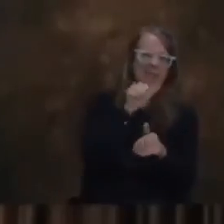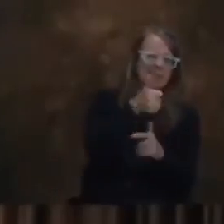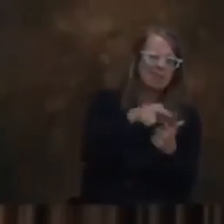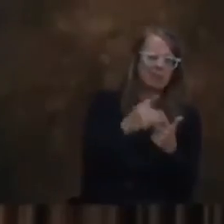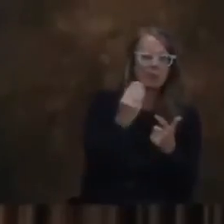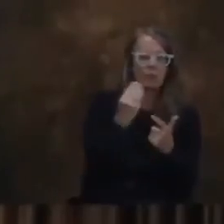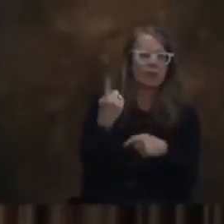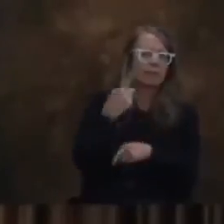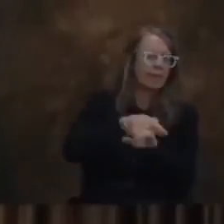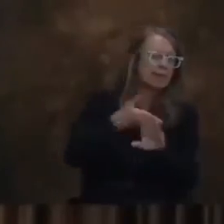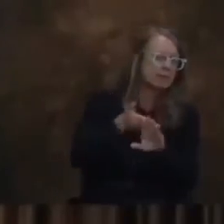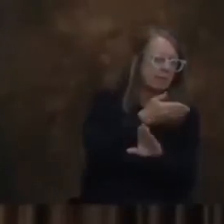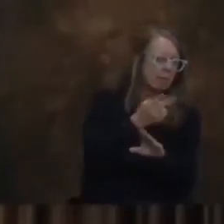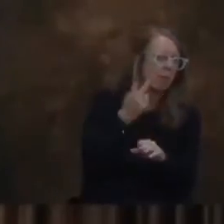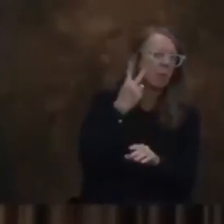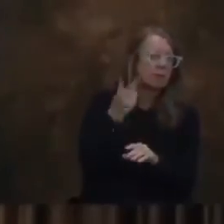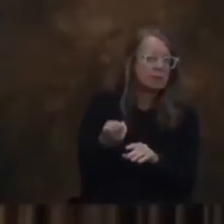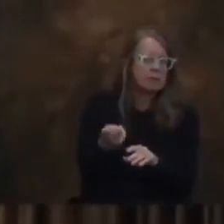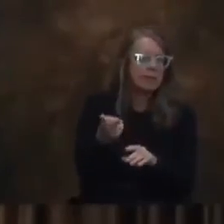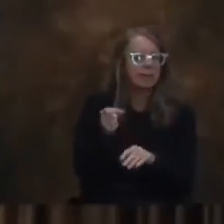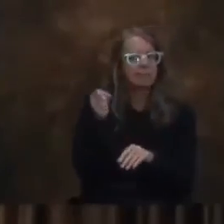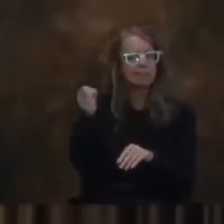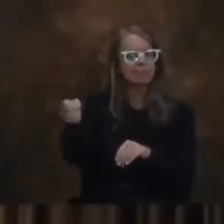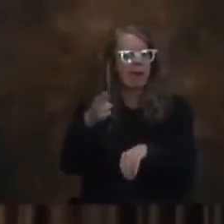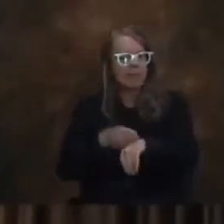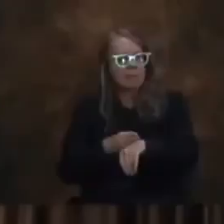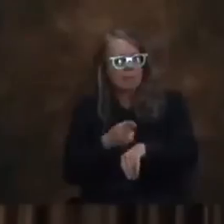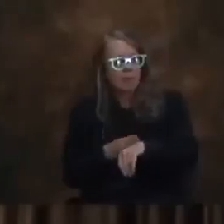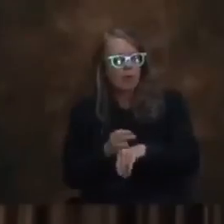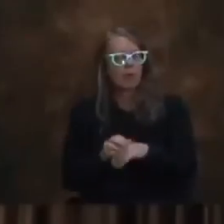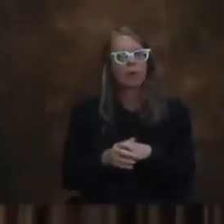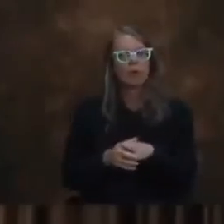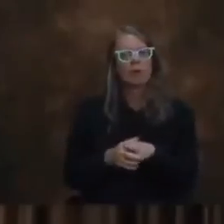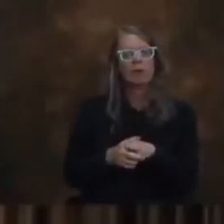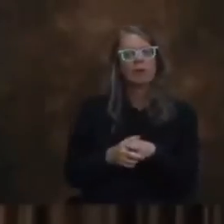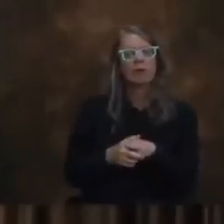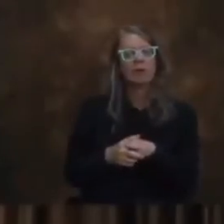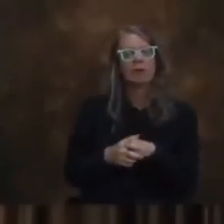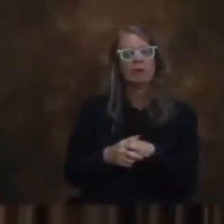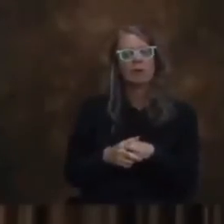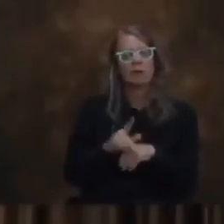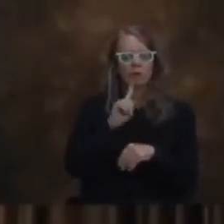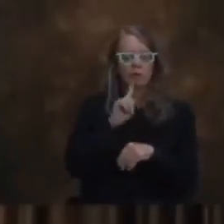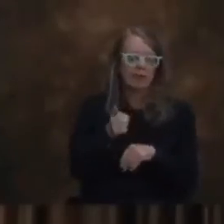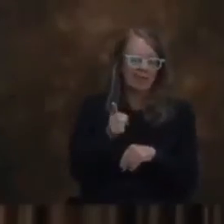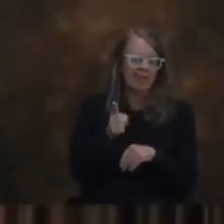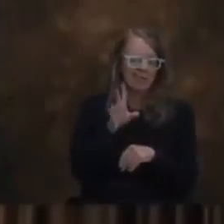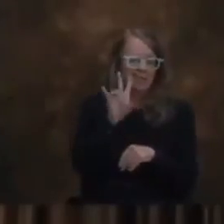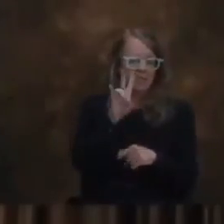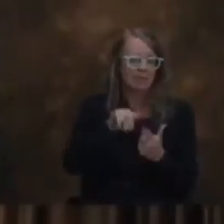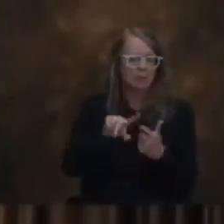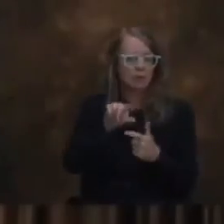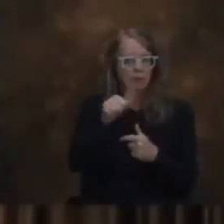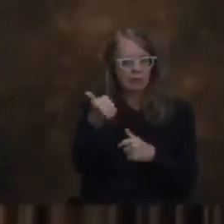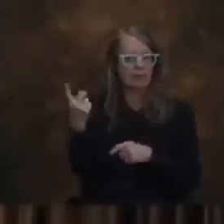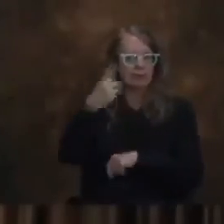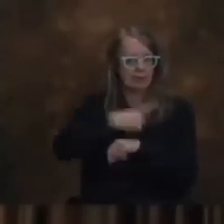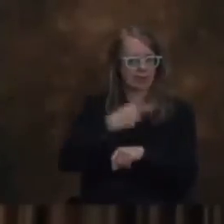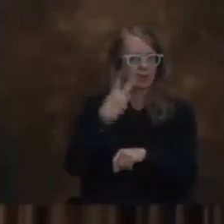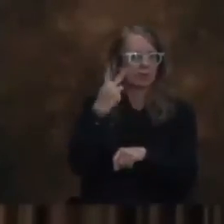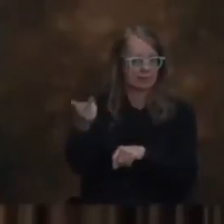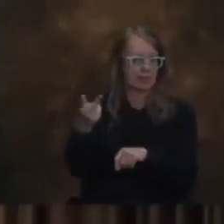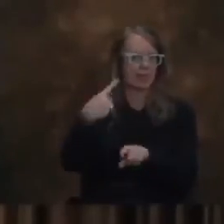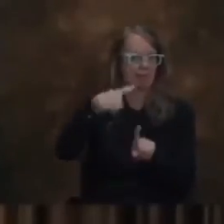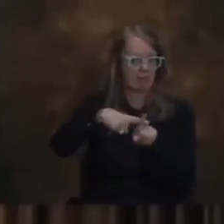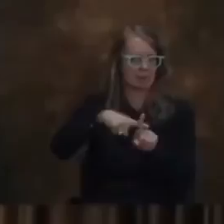del evento comenzamos a ver un incremento de hospitalizaciones y de hecho es el número es siete u ocho días después así que espero